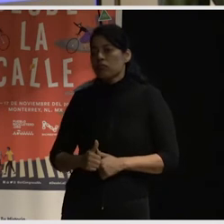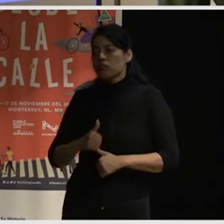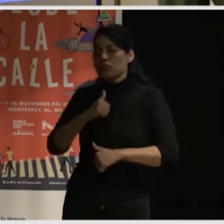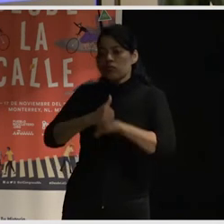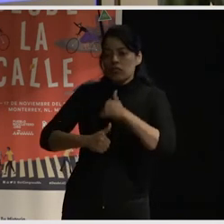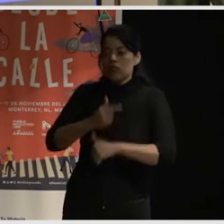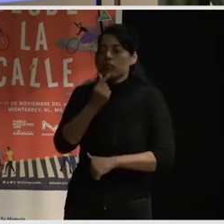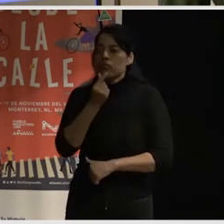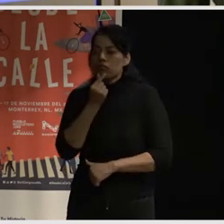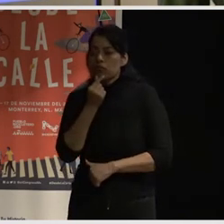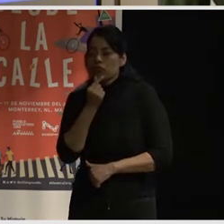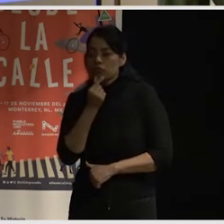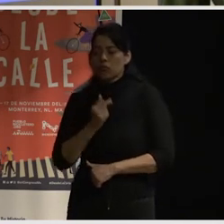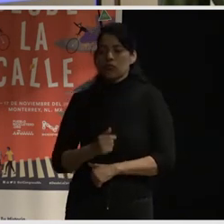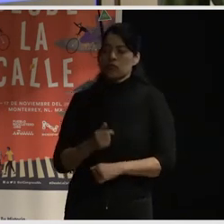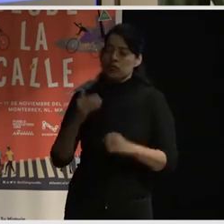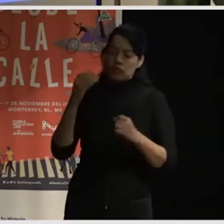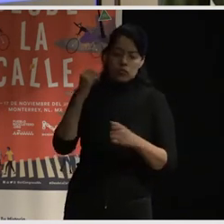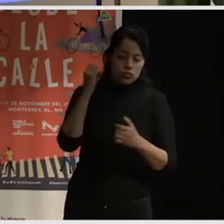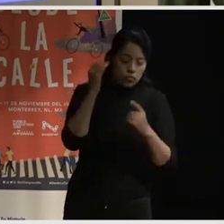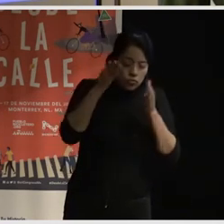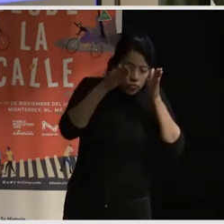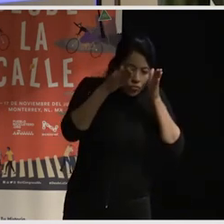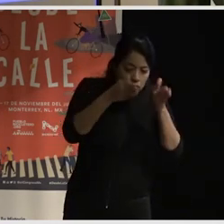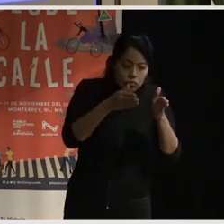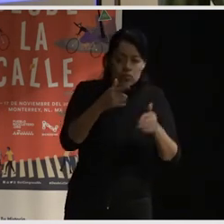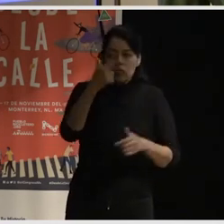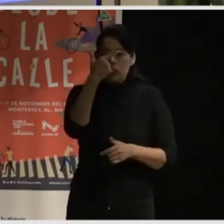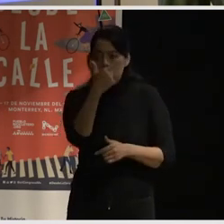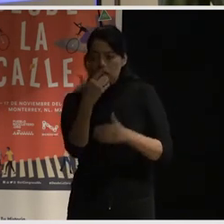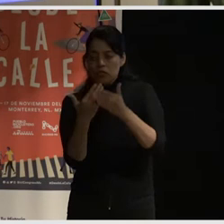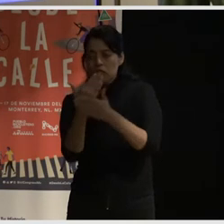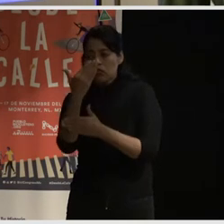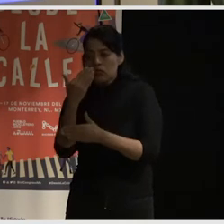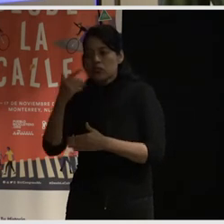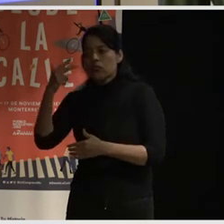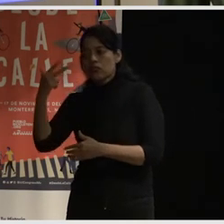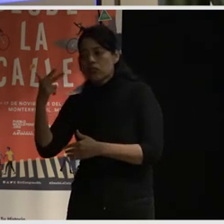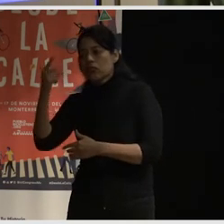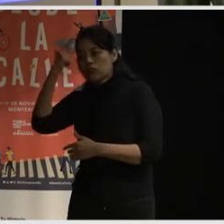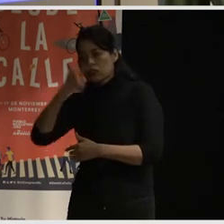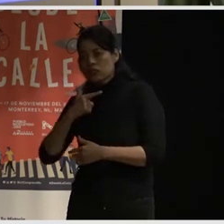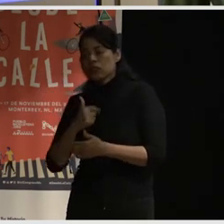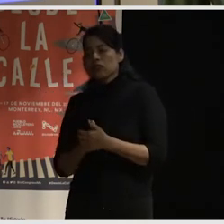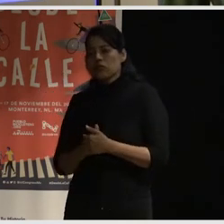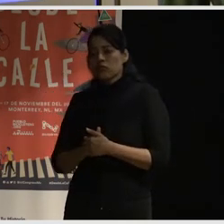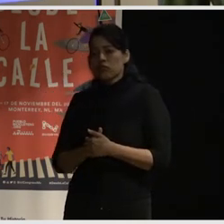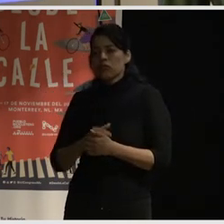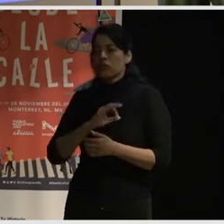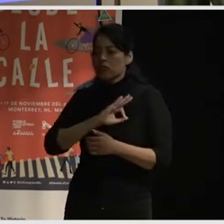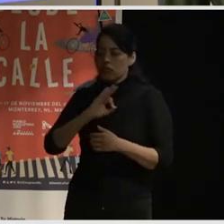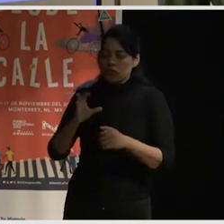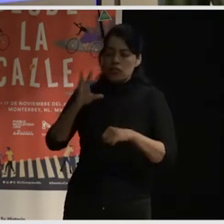de los niños y niñas o sea nos hemos concentrado de siete de la mañana a ocho de la noche lo podemos poner